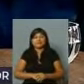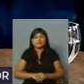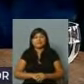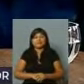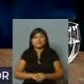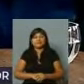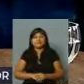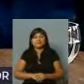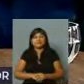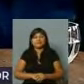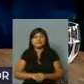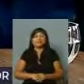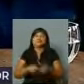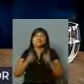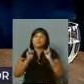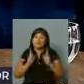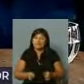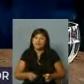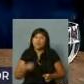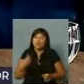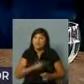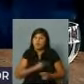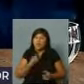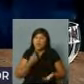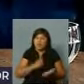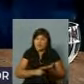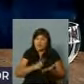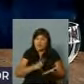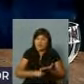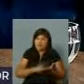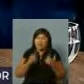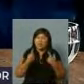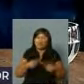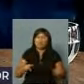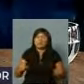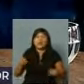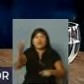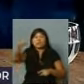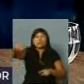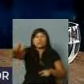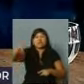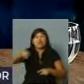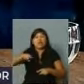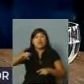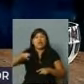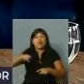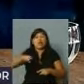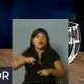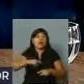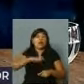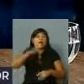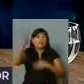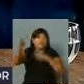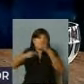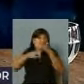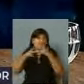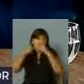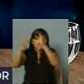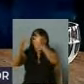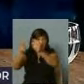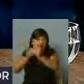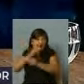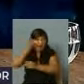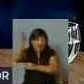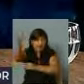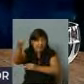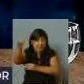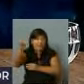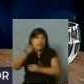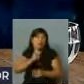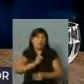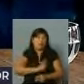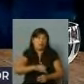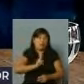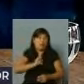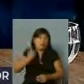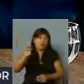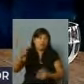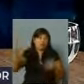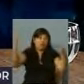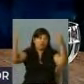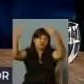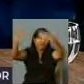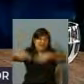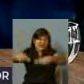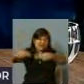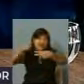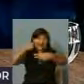Hemos tomado también la decisión de cerrar el tránsito interjurisdiccional. Esto es disminuir